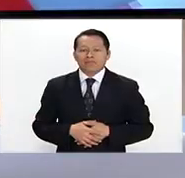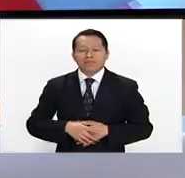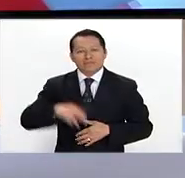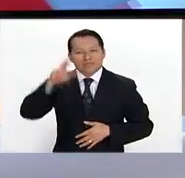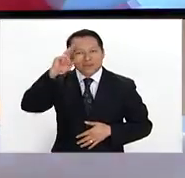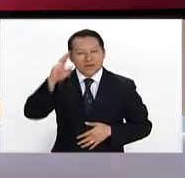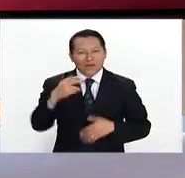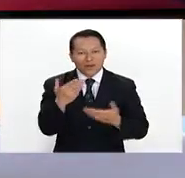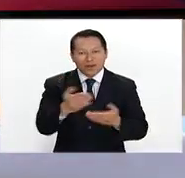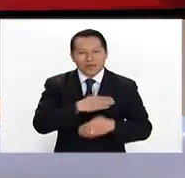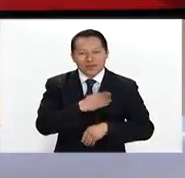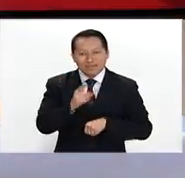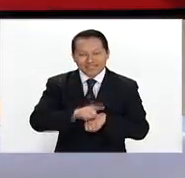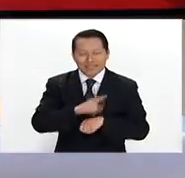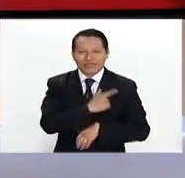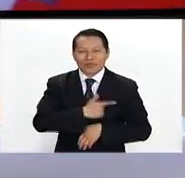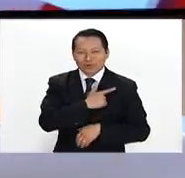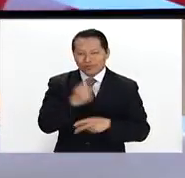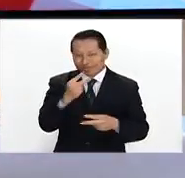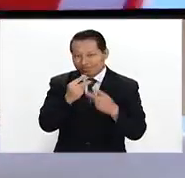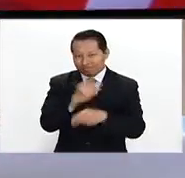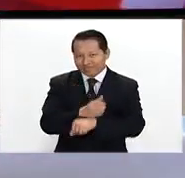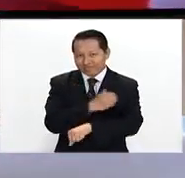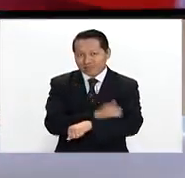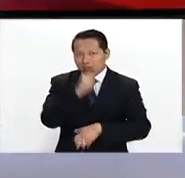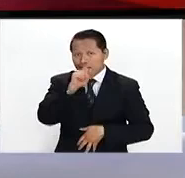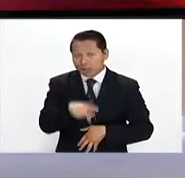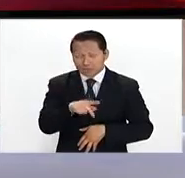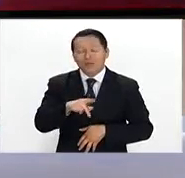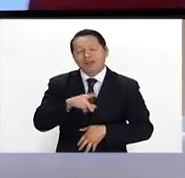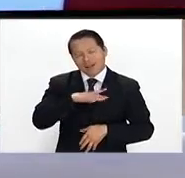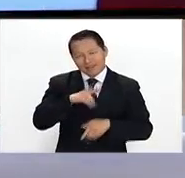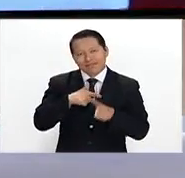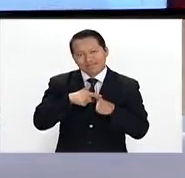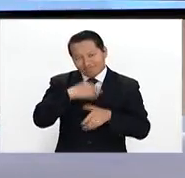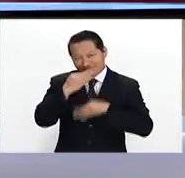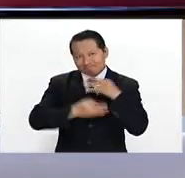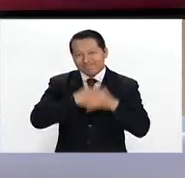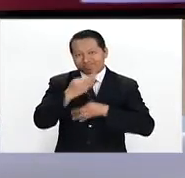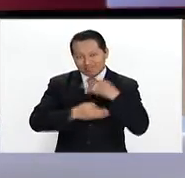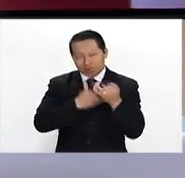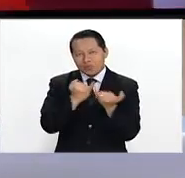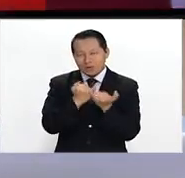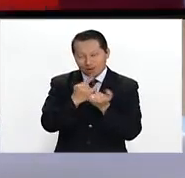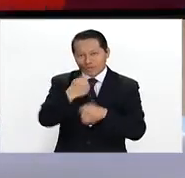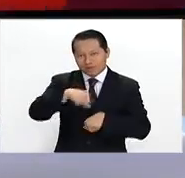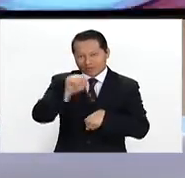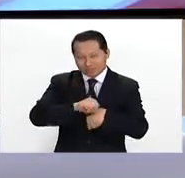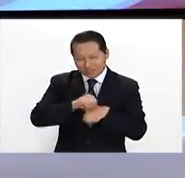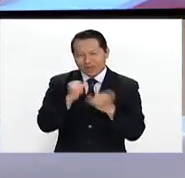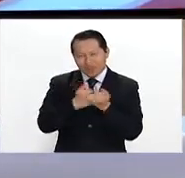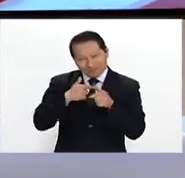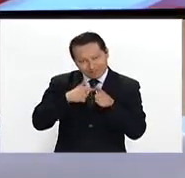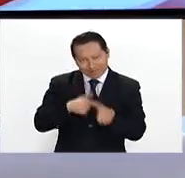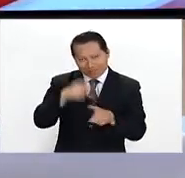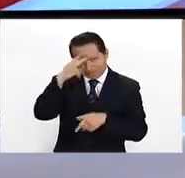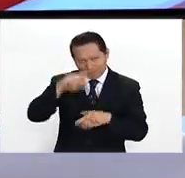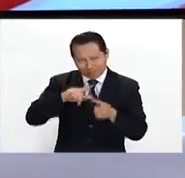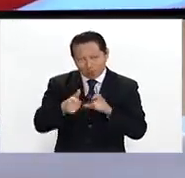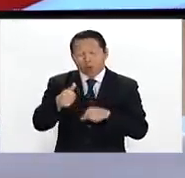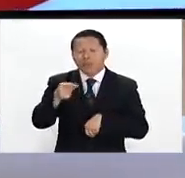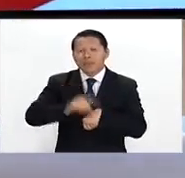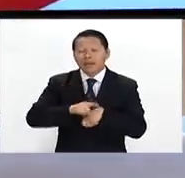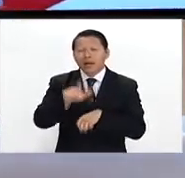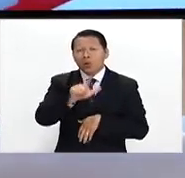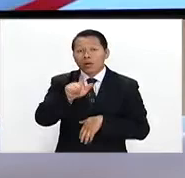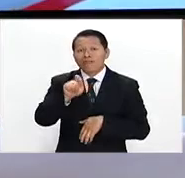Hola, ¿qué tal? Muy buenos días. Qué gusto que nos acompañe en una edición más, en una semana más de México al Día. Hoy es lunes